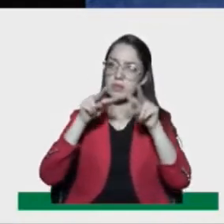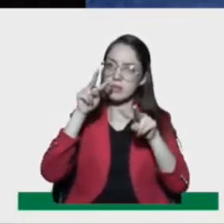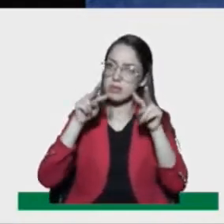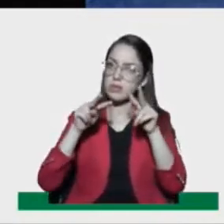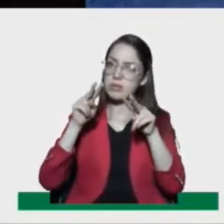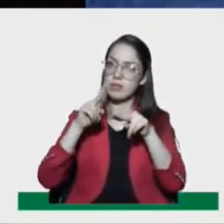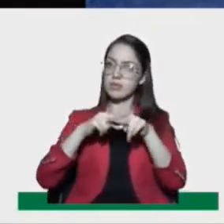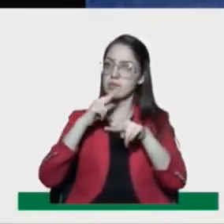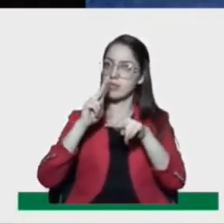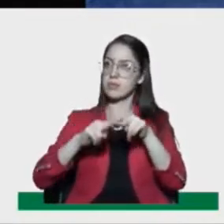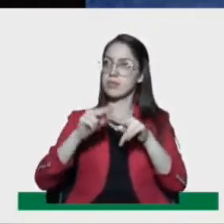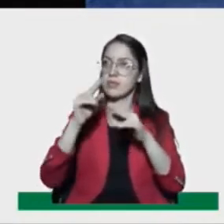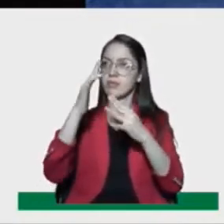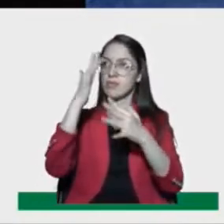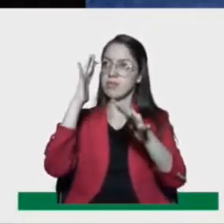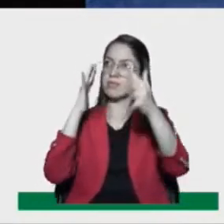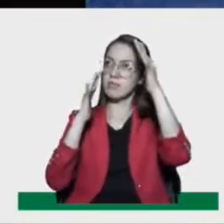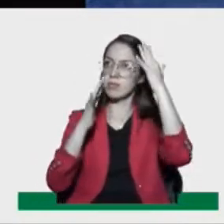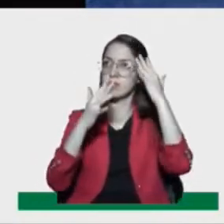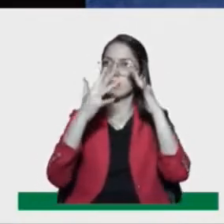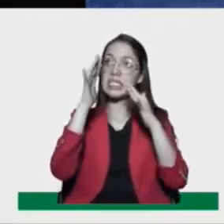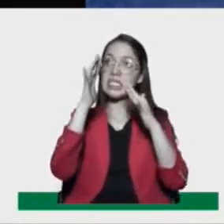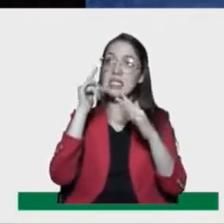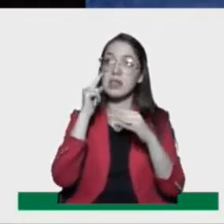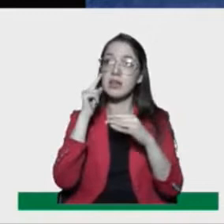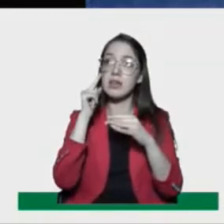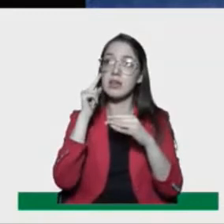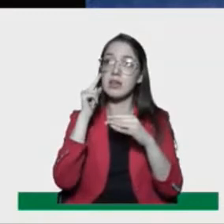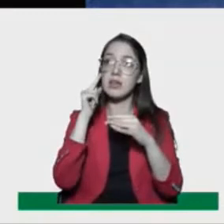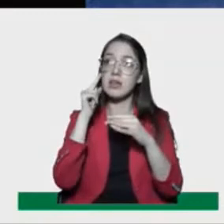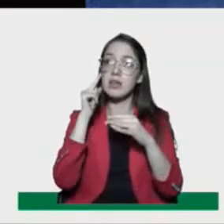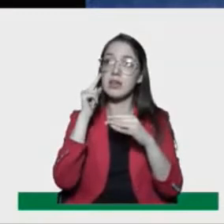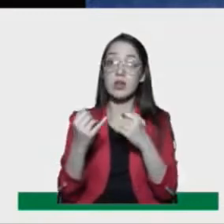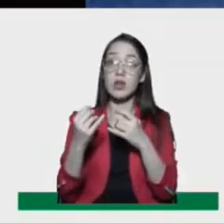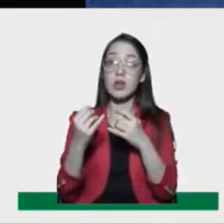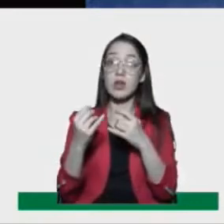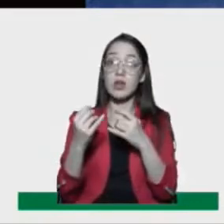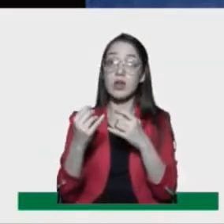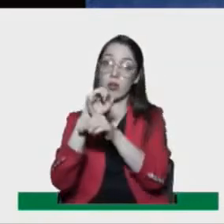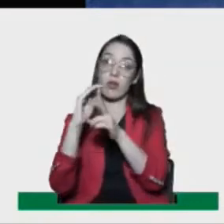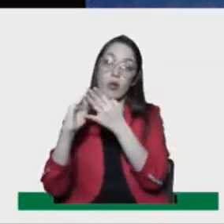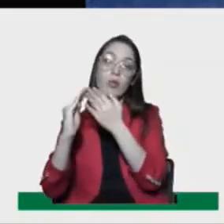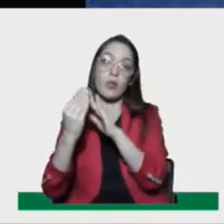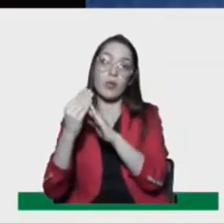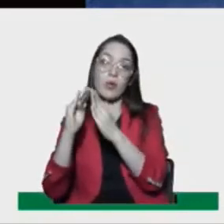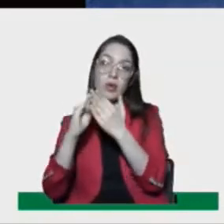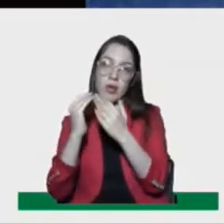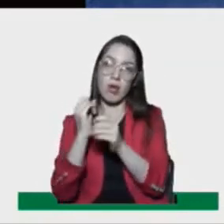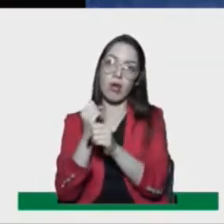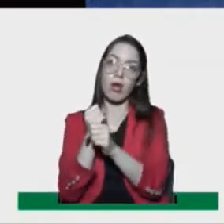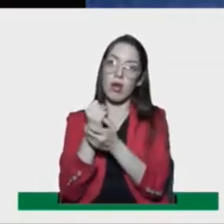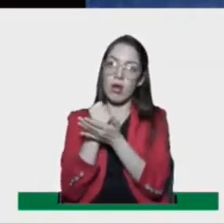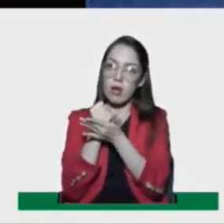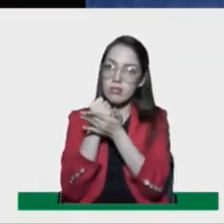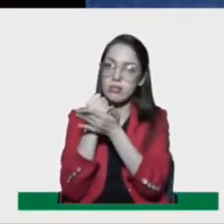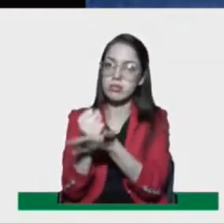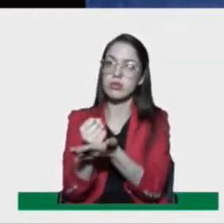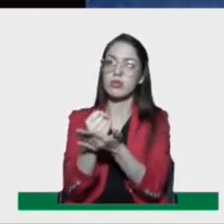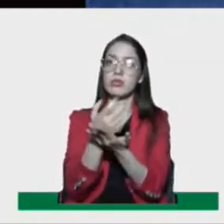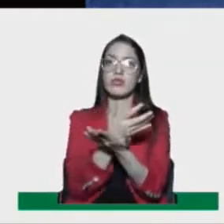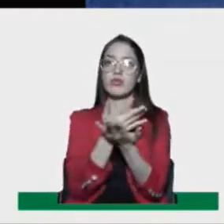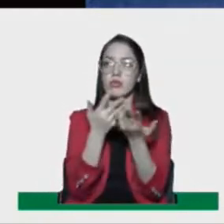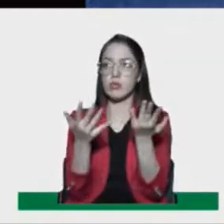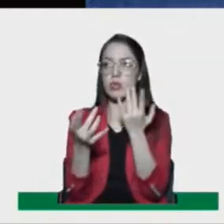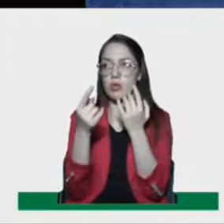seco turismo con y wild hasta el día de hoy son una organización comunitaria de base funcional que presidía hasta el año